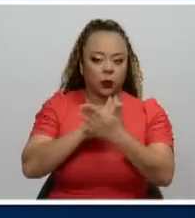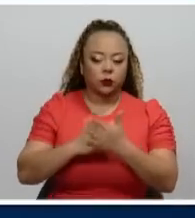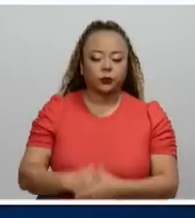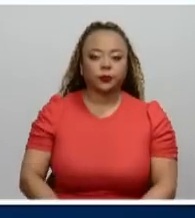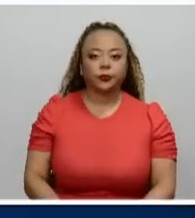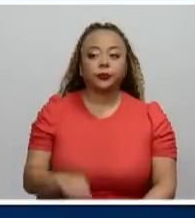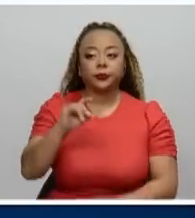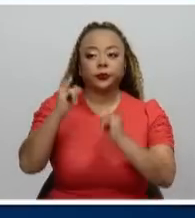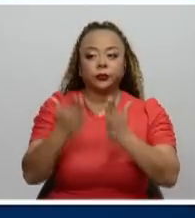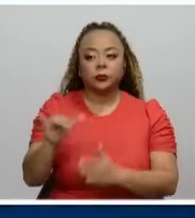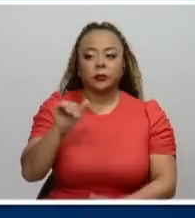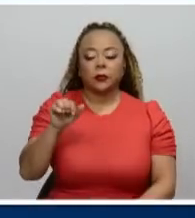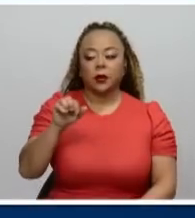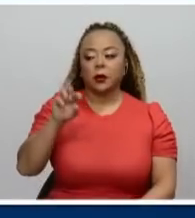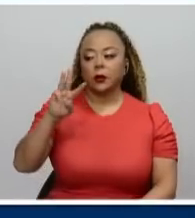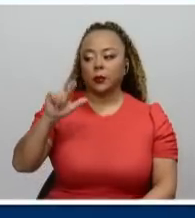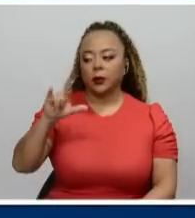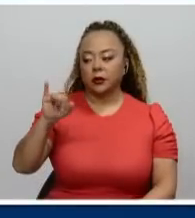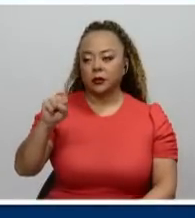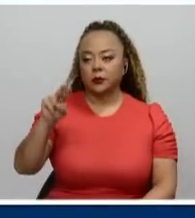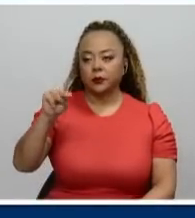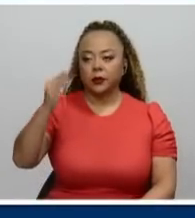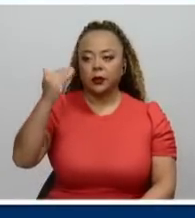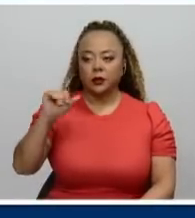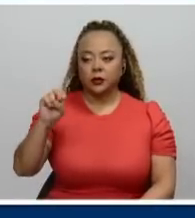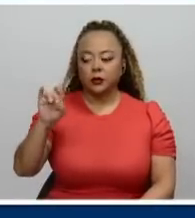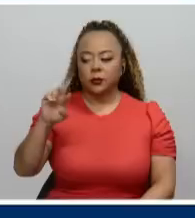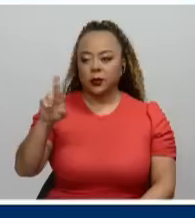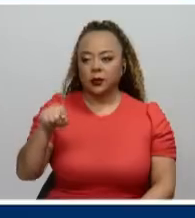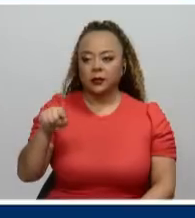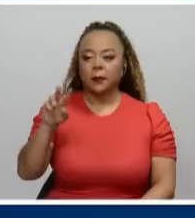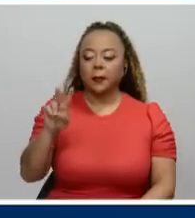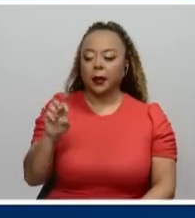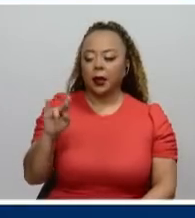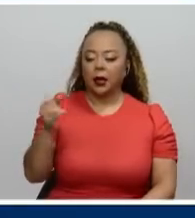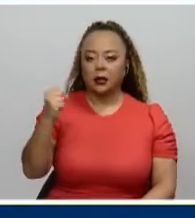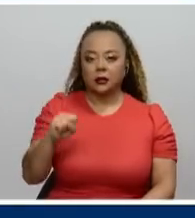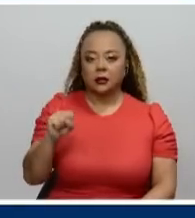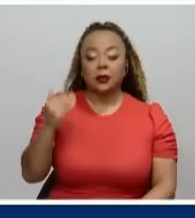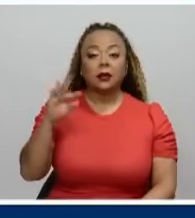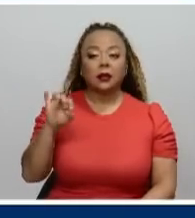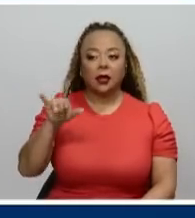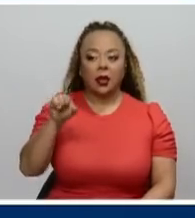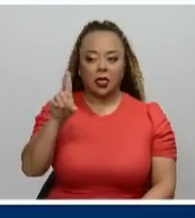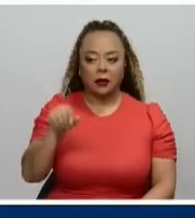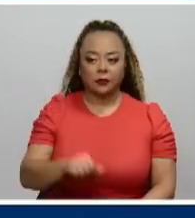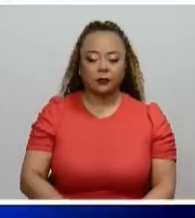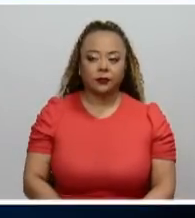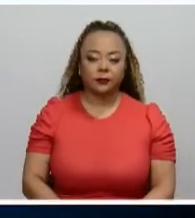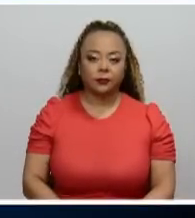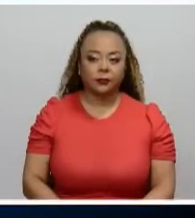estos y jugadores como roam Wilson Aaron Suárez Johan Venegas gelsin Tejeda entre otros